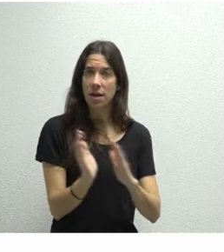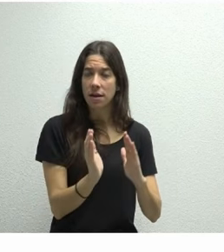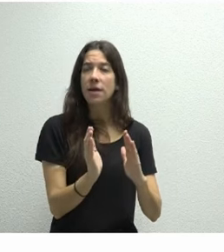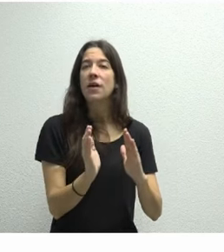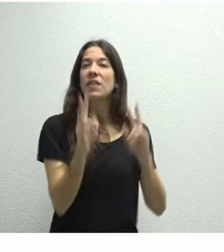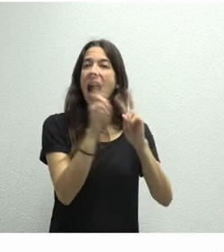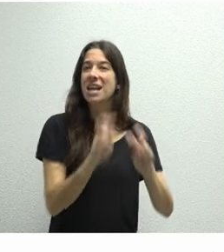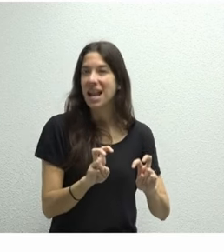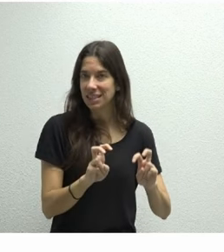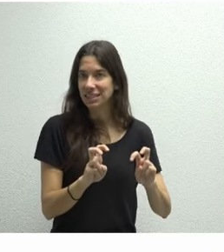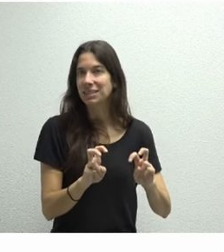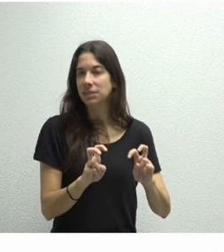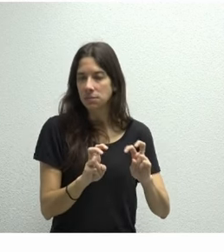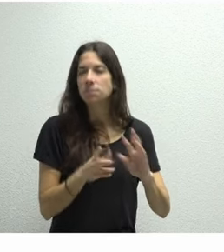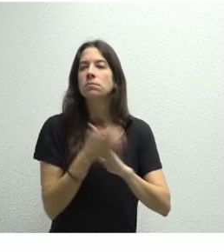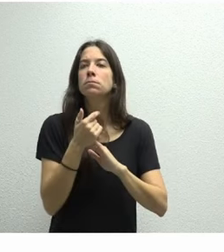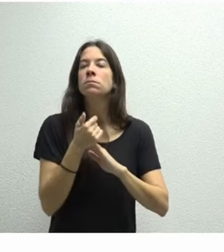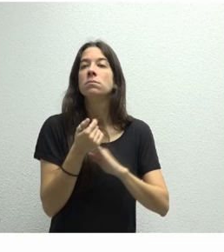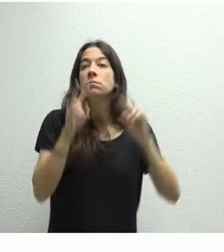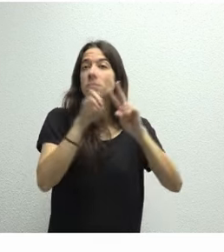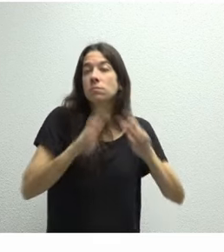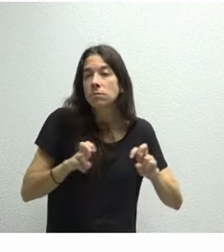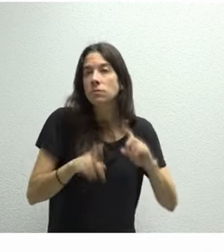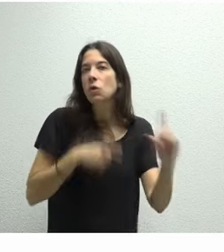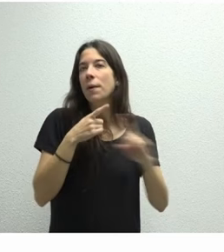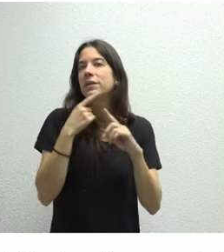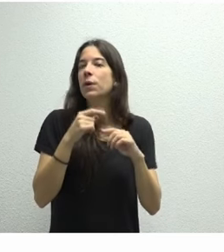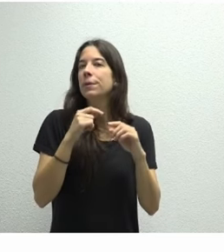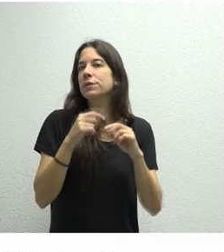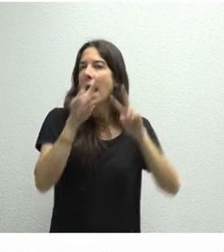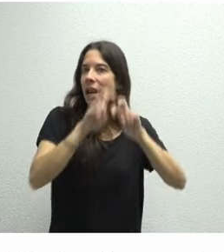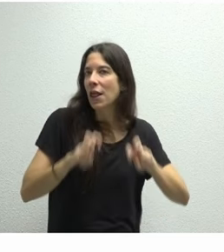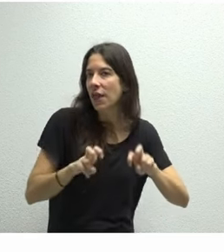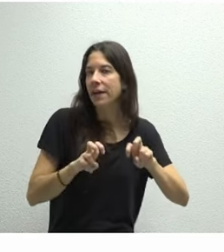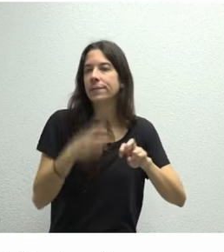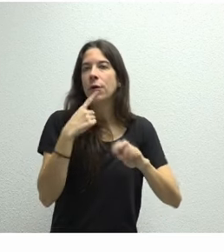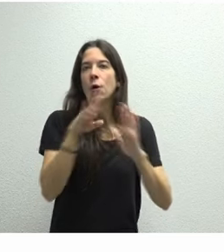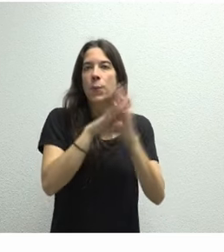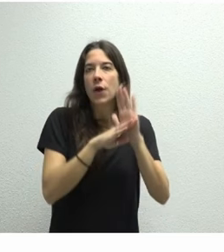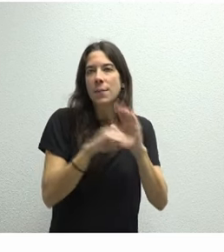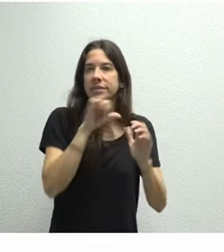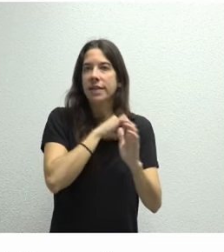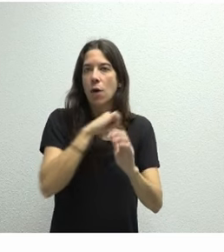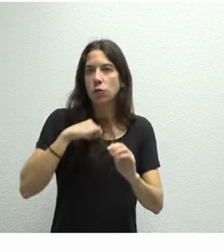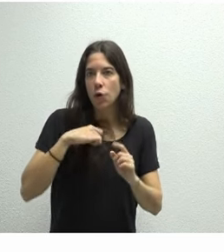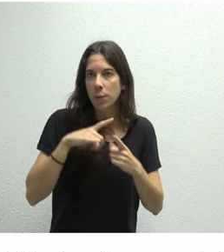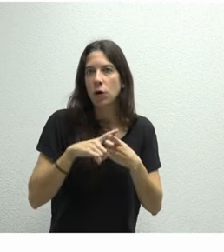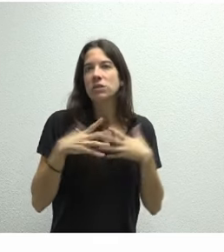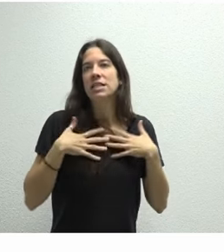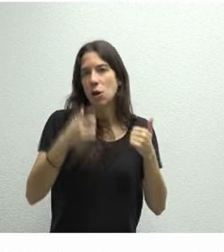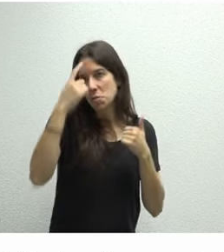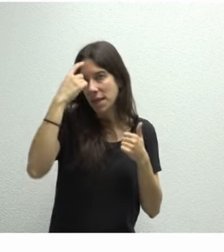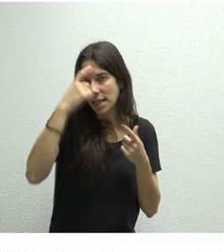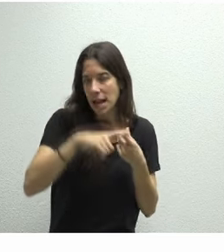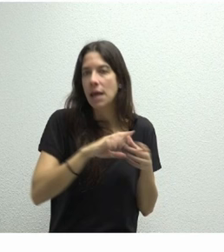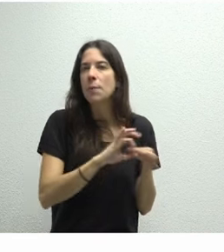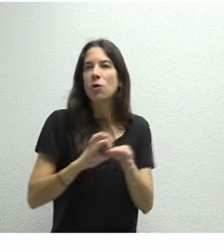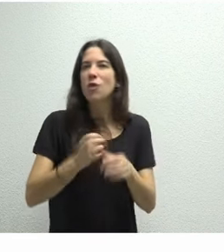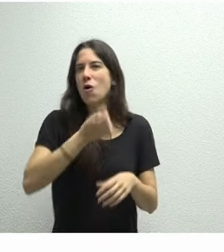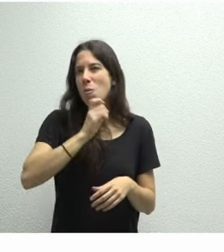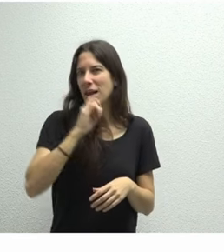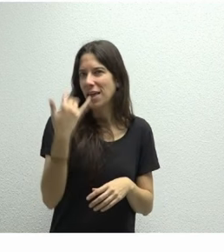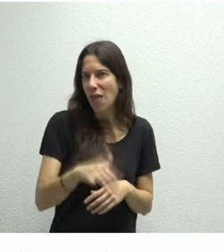en analizar todos los programas autonómicos de Salud Mental y vinculados a la elevada complejidad eh